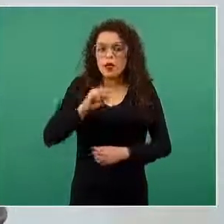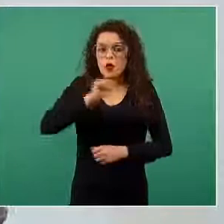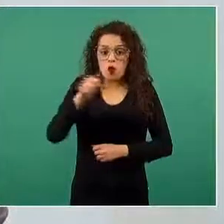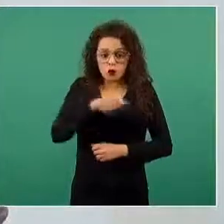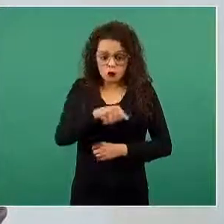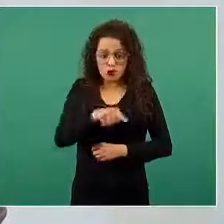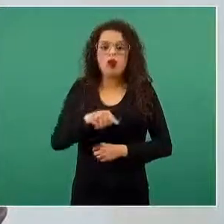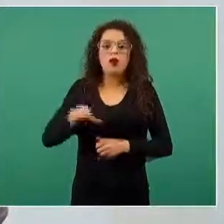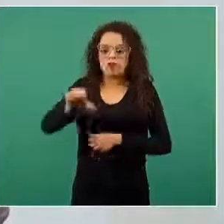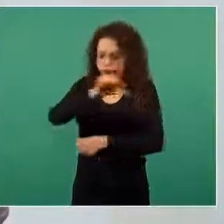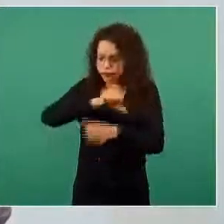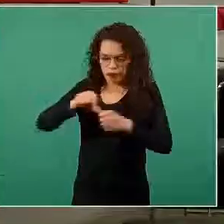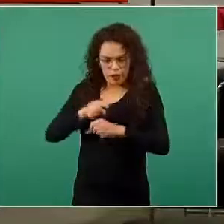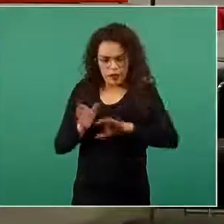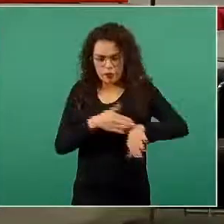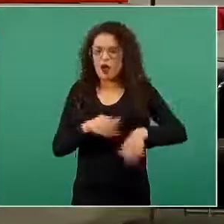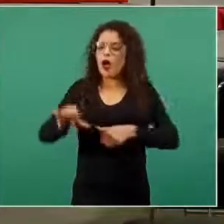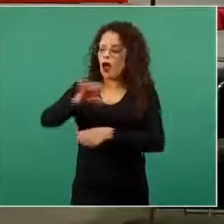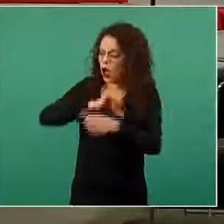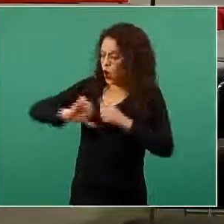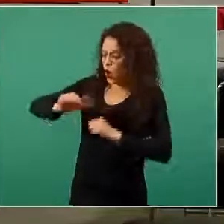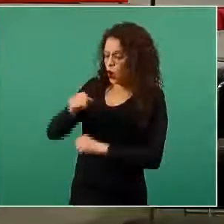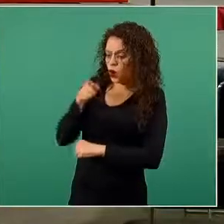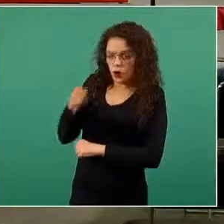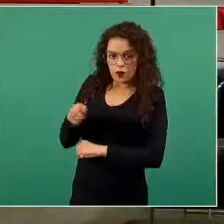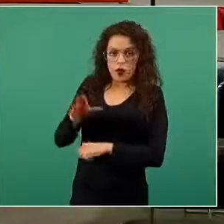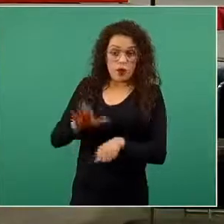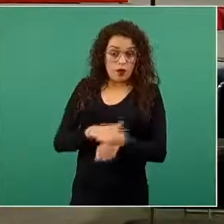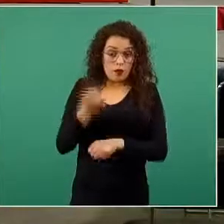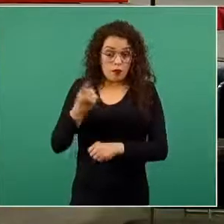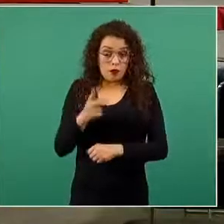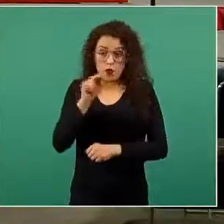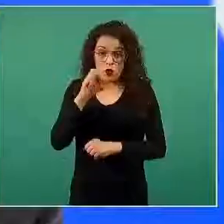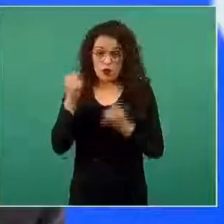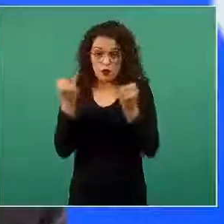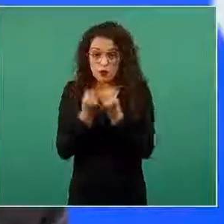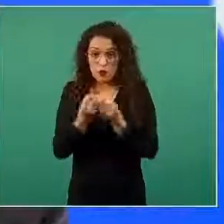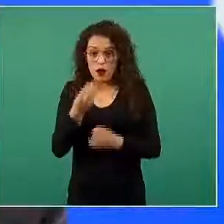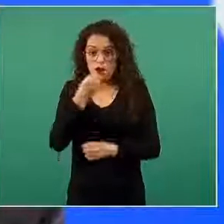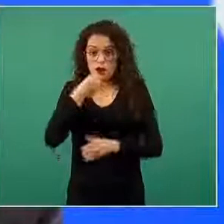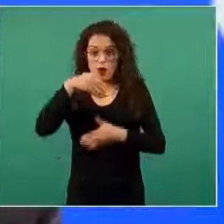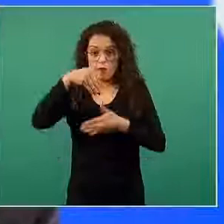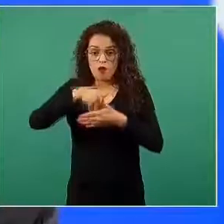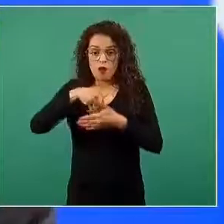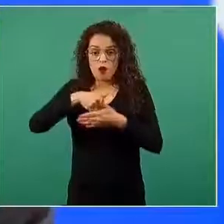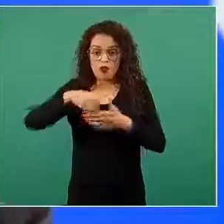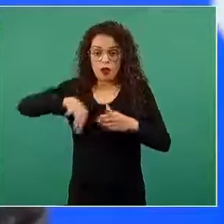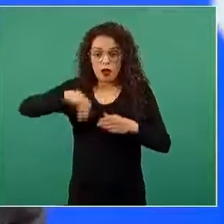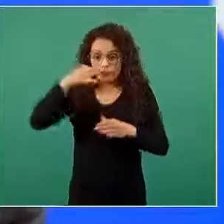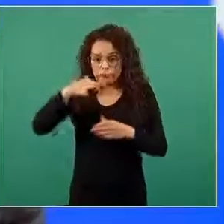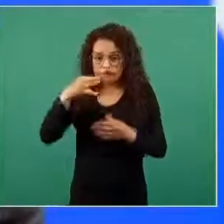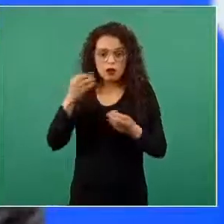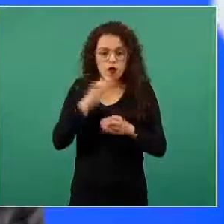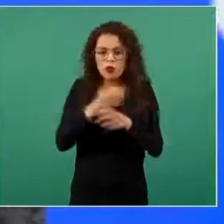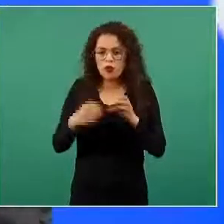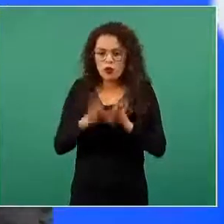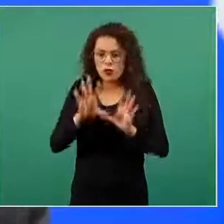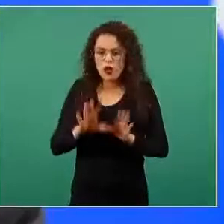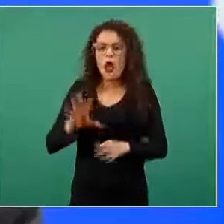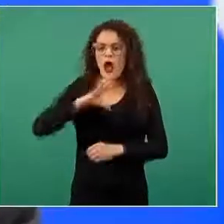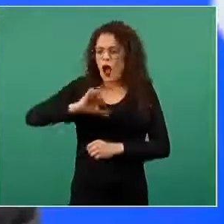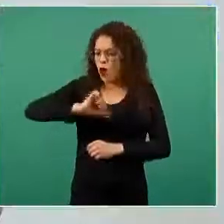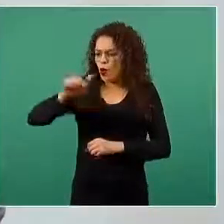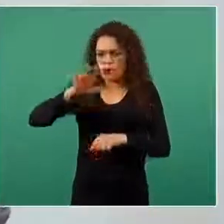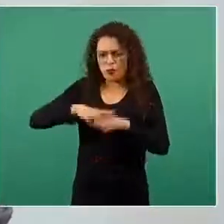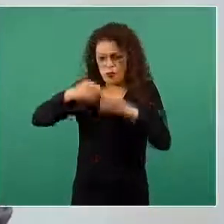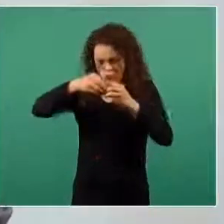tener. No es lo mismo comer una bolsa de comida procesada cuando se tiene toda una opción